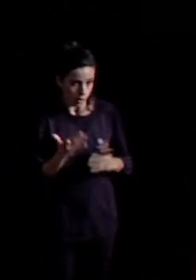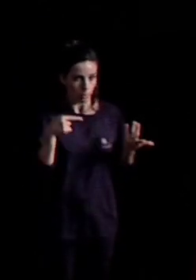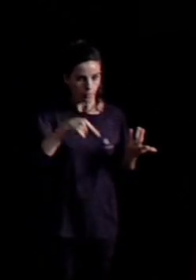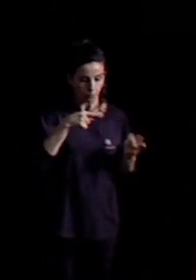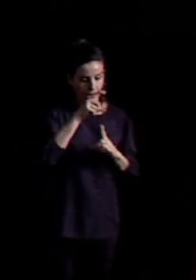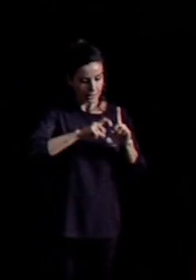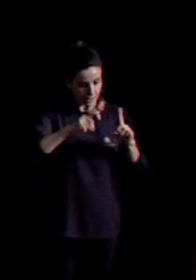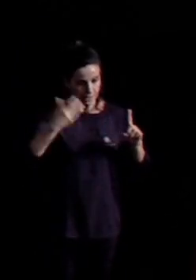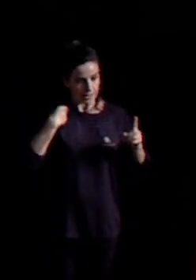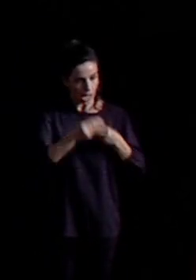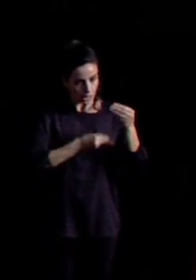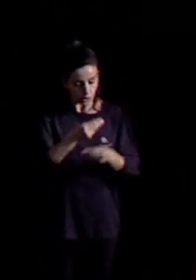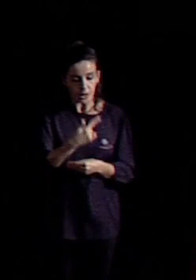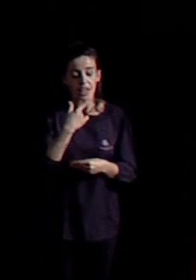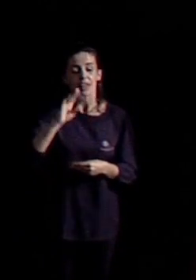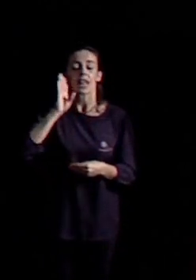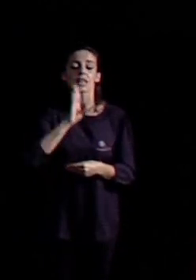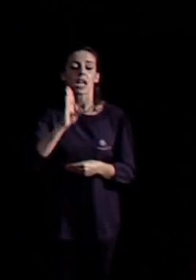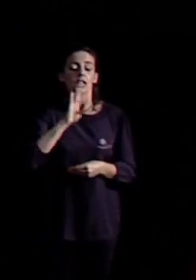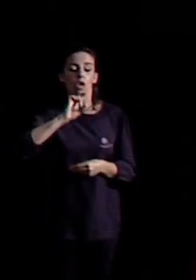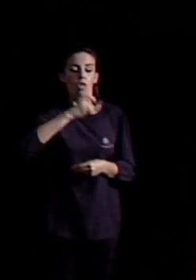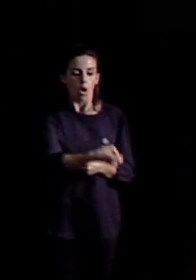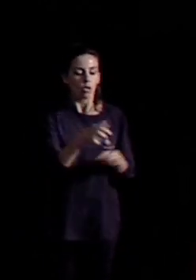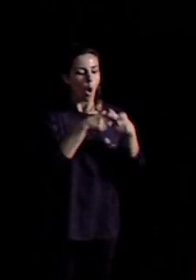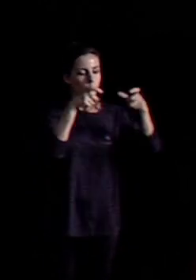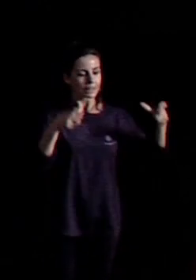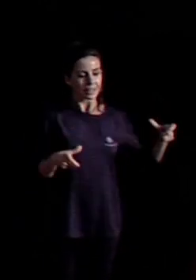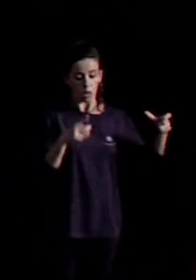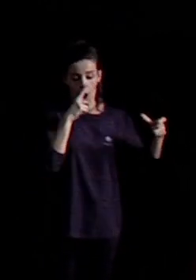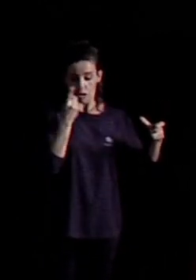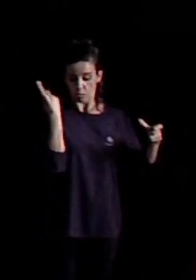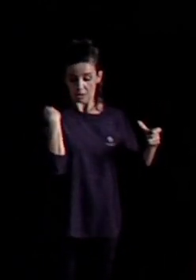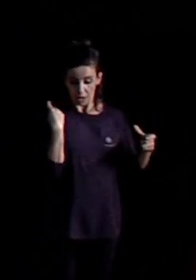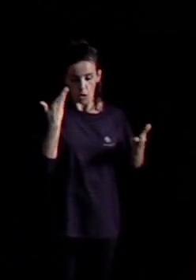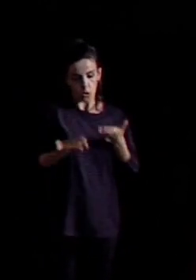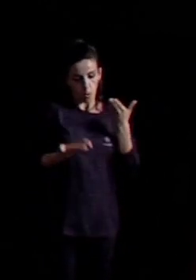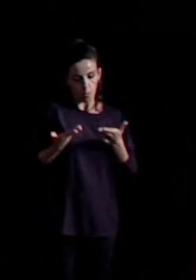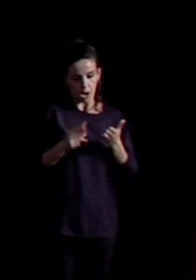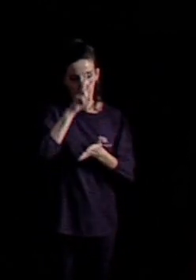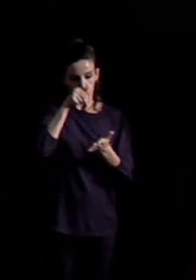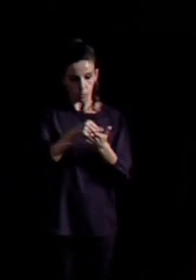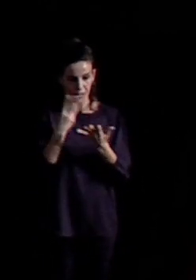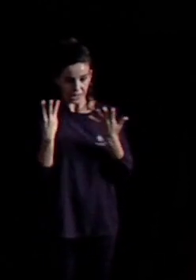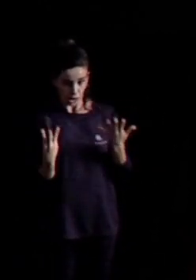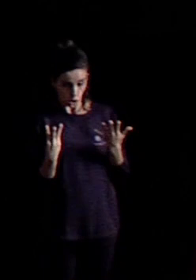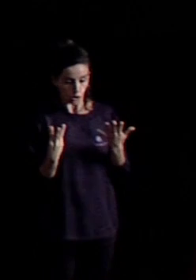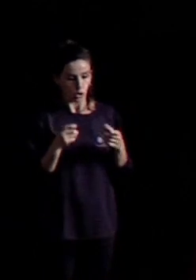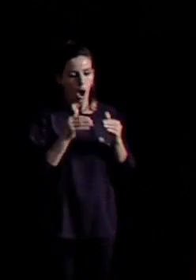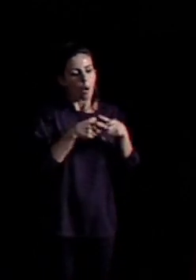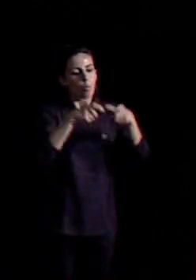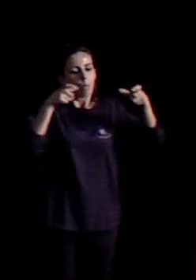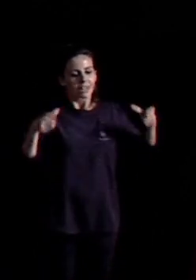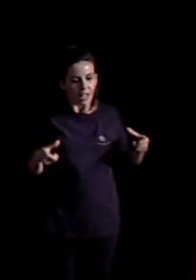Dice que los delitos de odio han aumentado en el 2019 con respecto al 2018 un